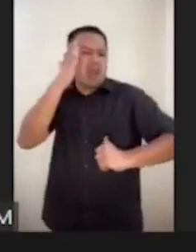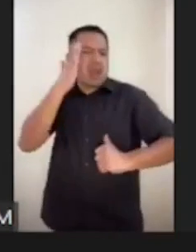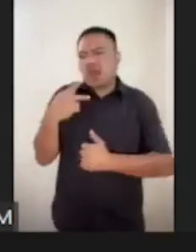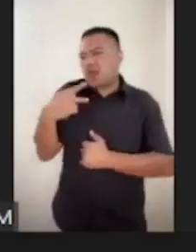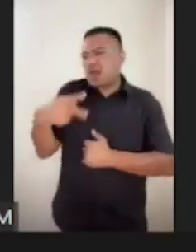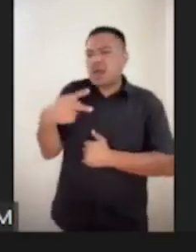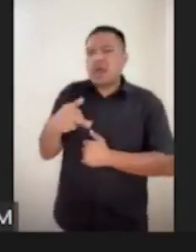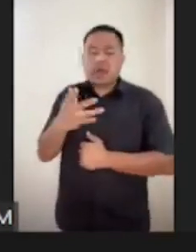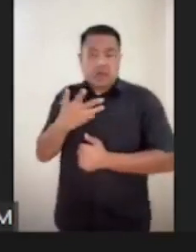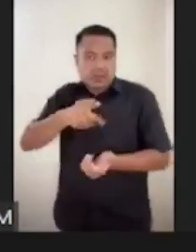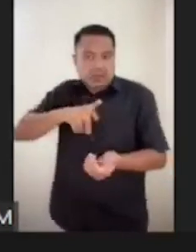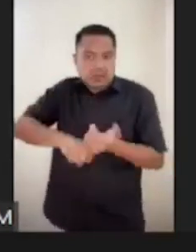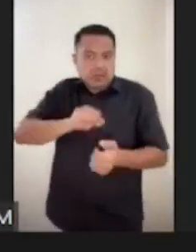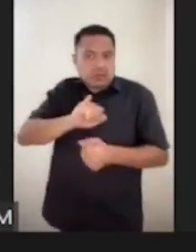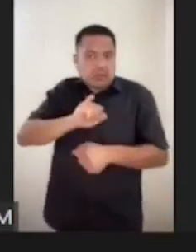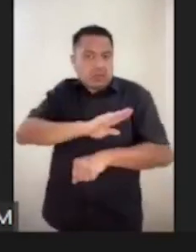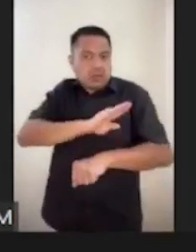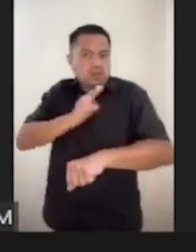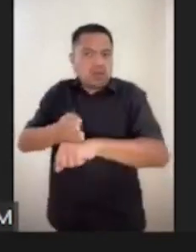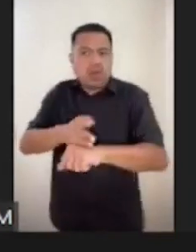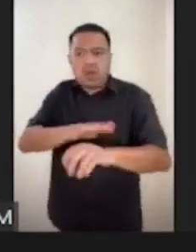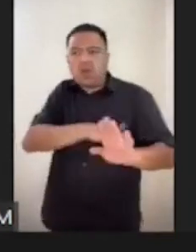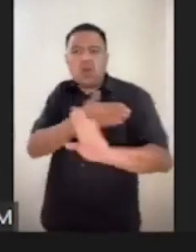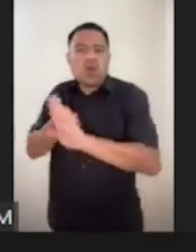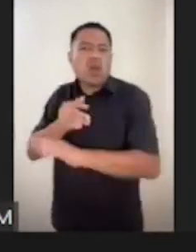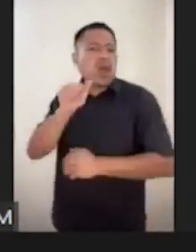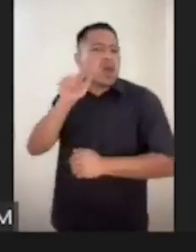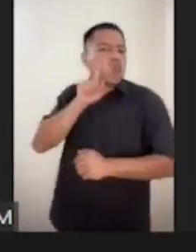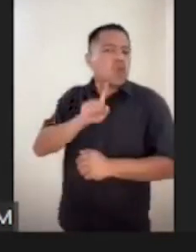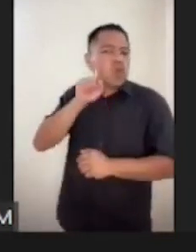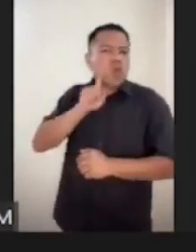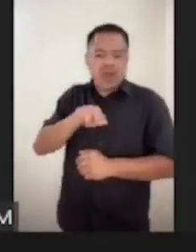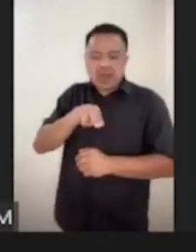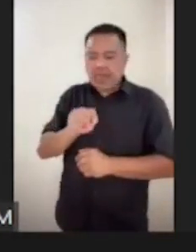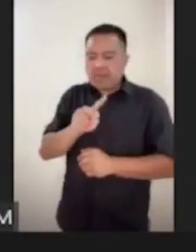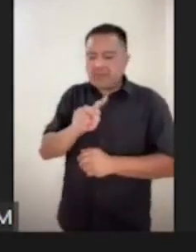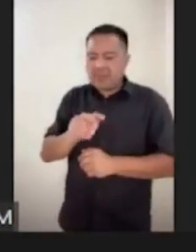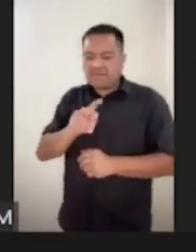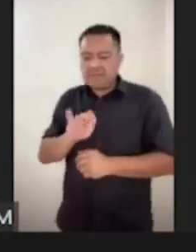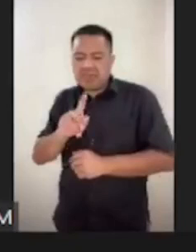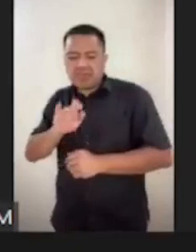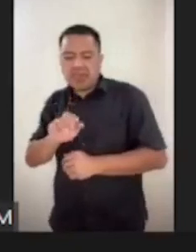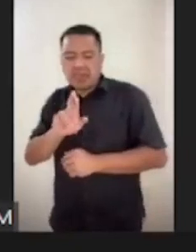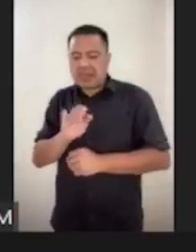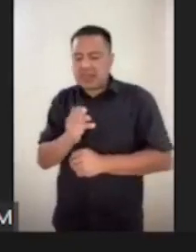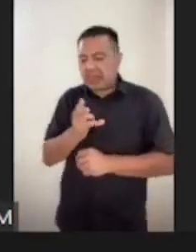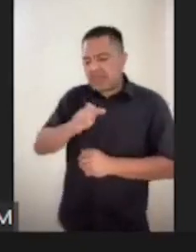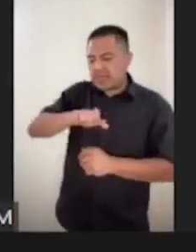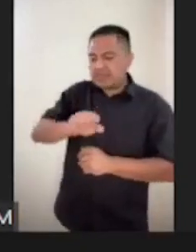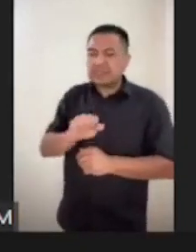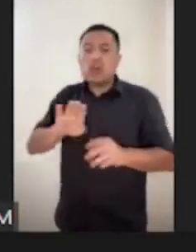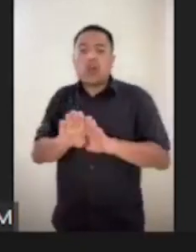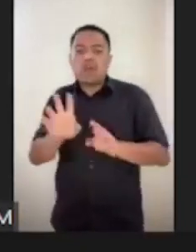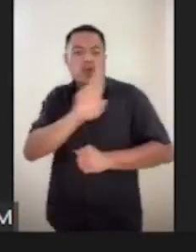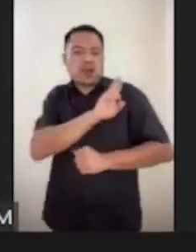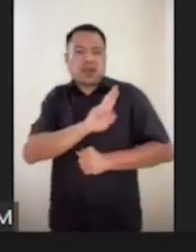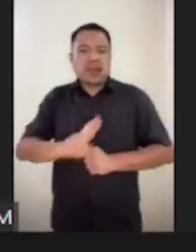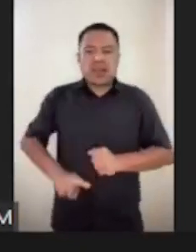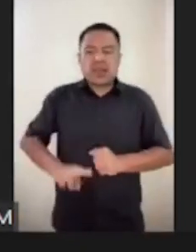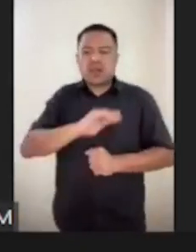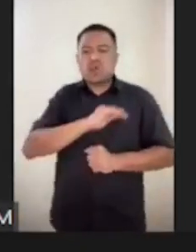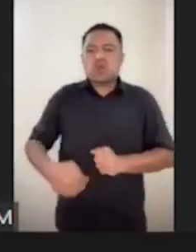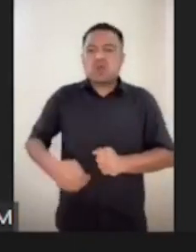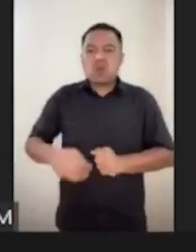la existencia de la infracción por violencia política de género denunciada por Natividad Guadarrama Reyes en su calidad de regidora del Ayuntamiento de Coyuca de